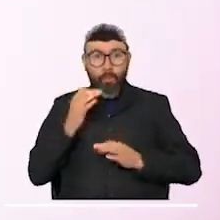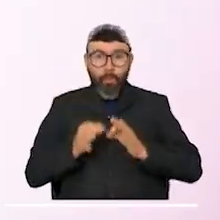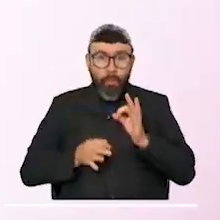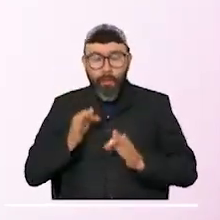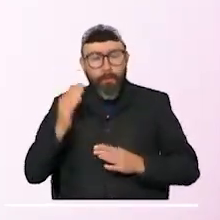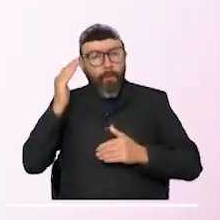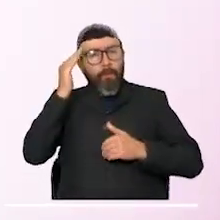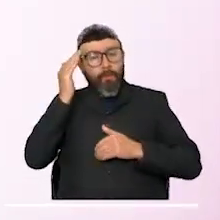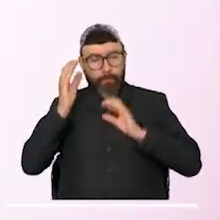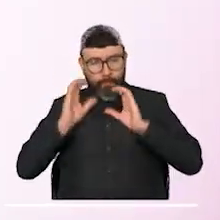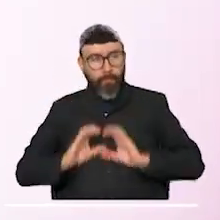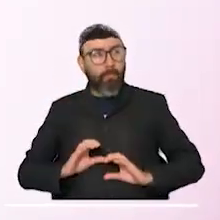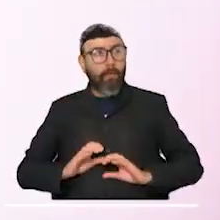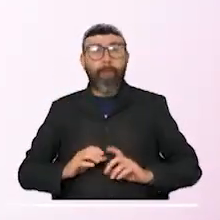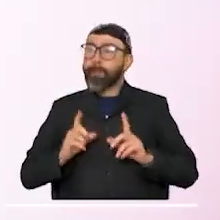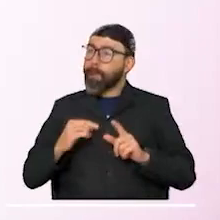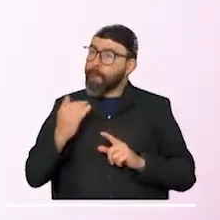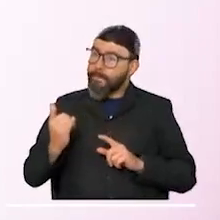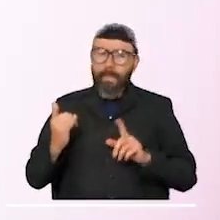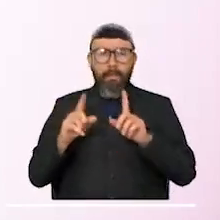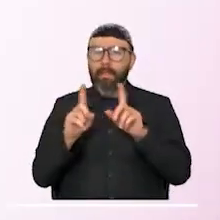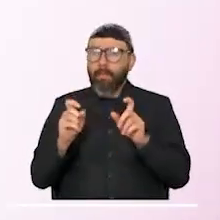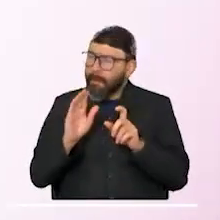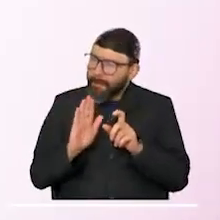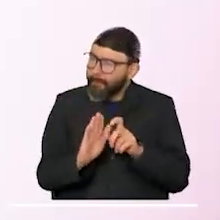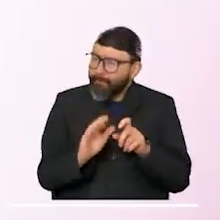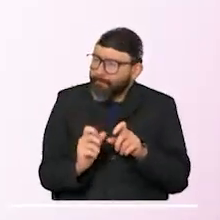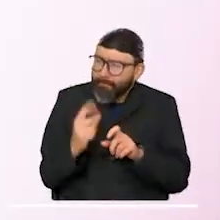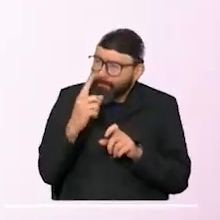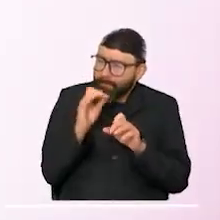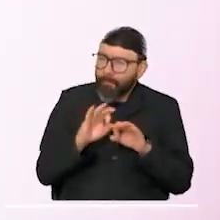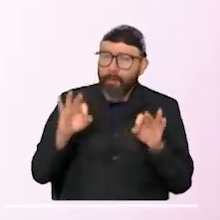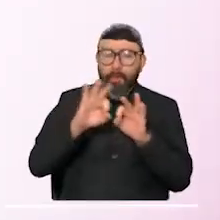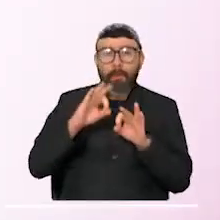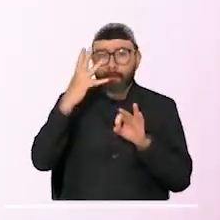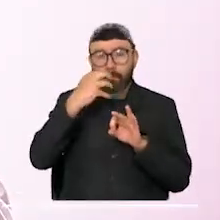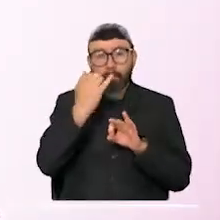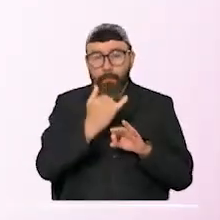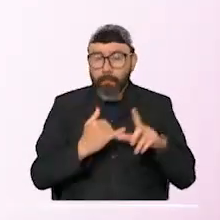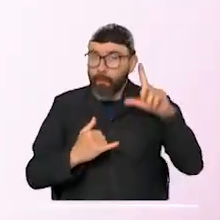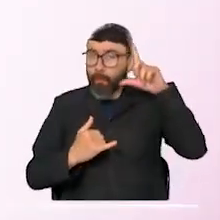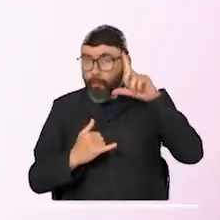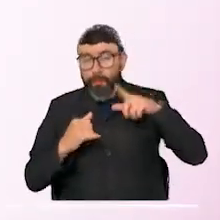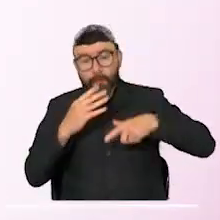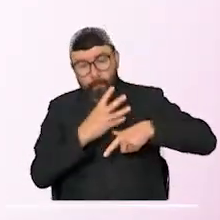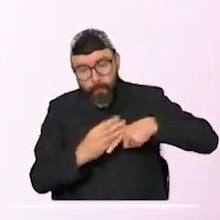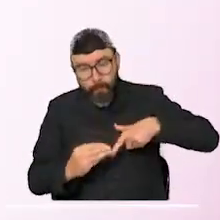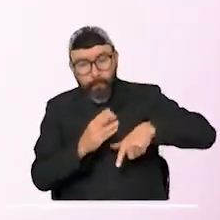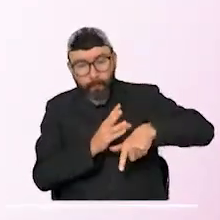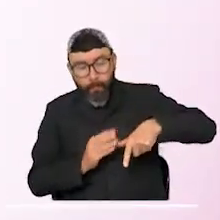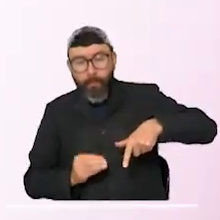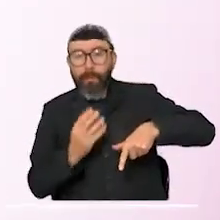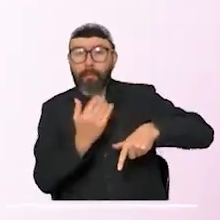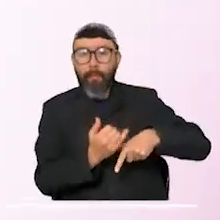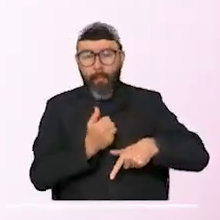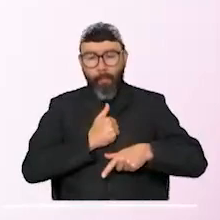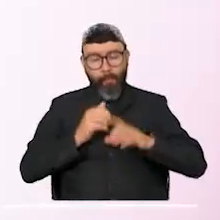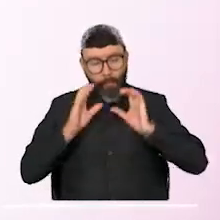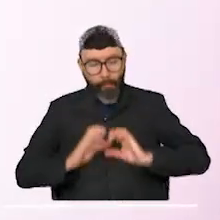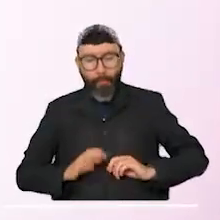del cuerpo y hablando muy de este tema tan hermoso que tuvimos hoy de la vulva de la vagina de nuestra relación corporal de nuestra